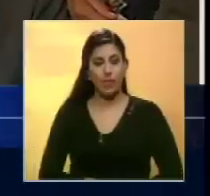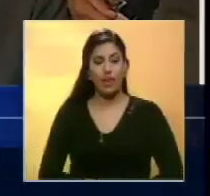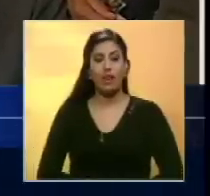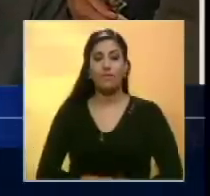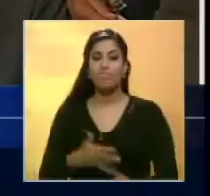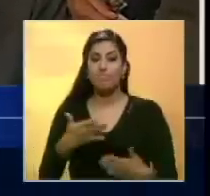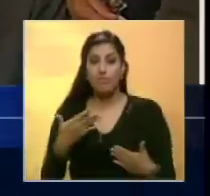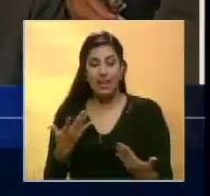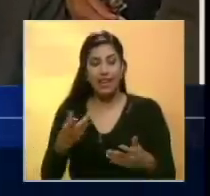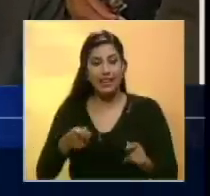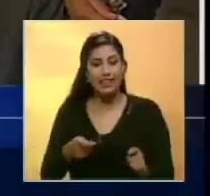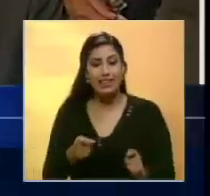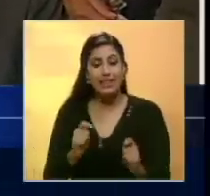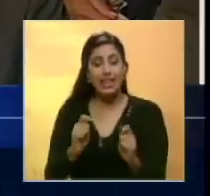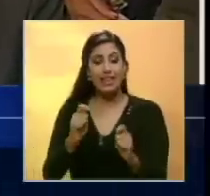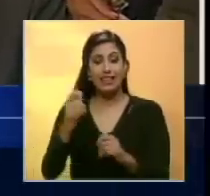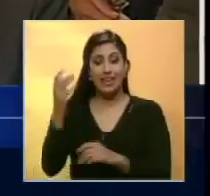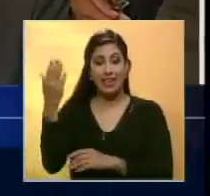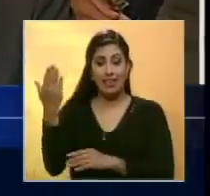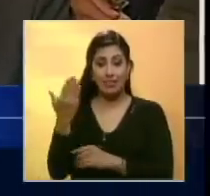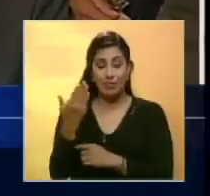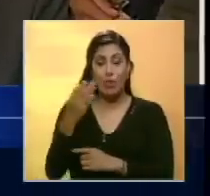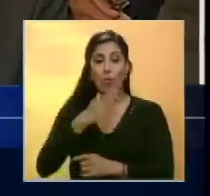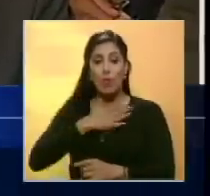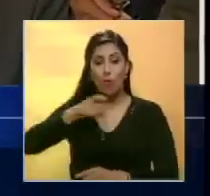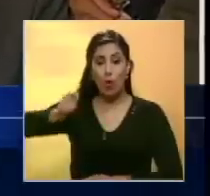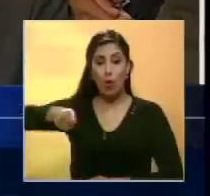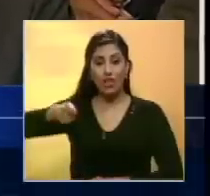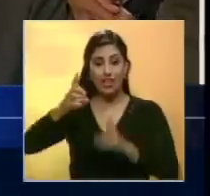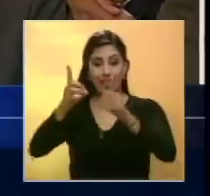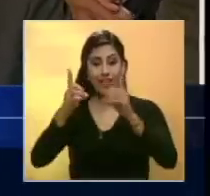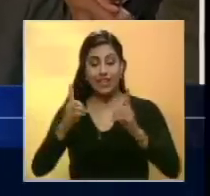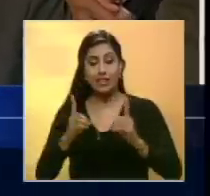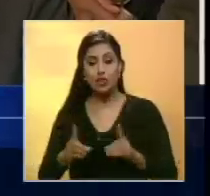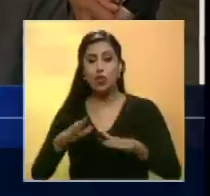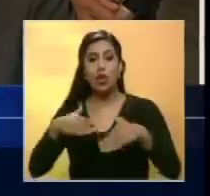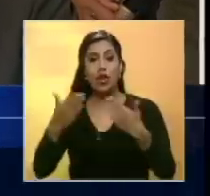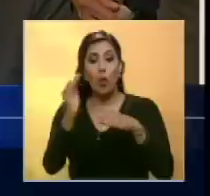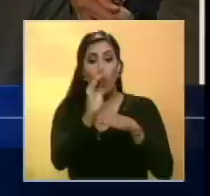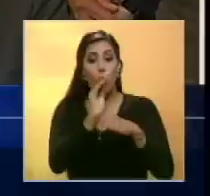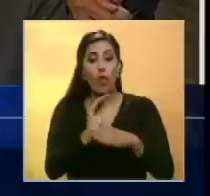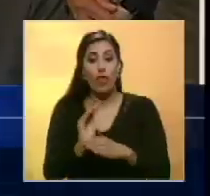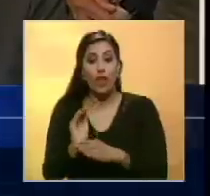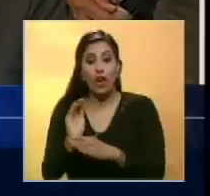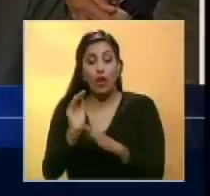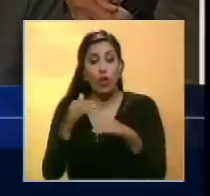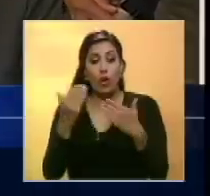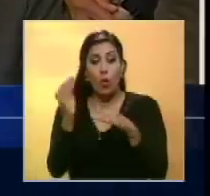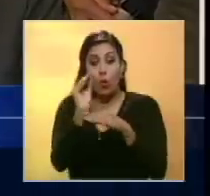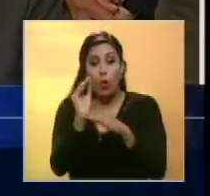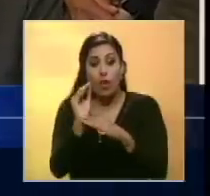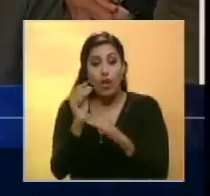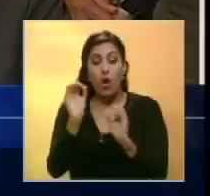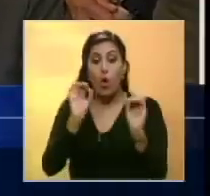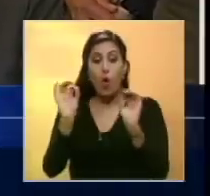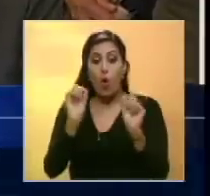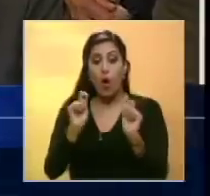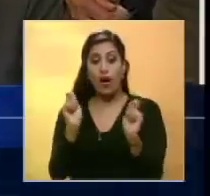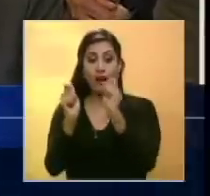Lo que trata esta sentencia es de proteger o